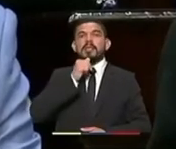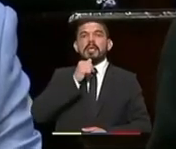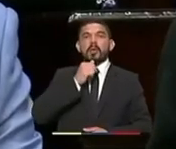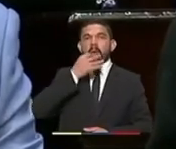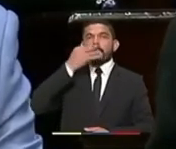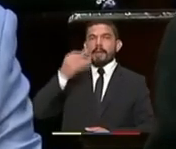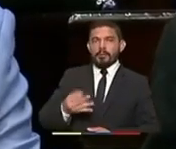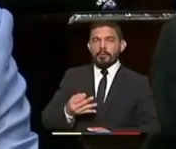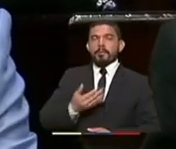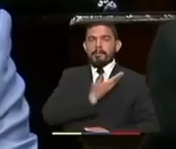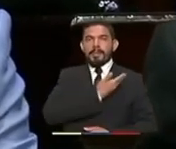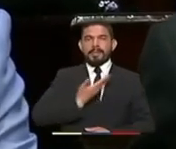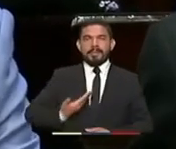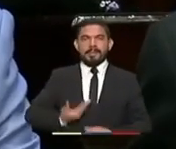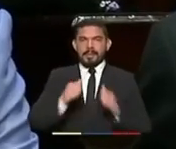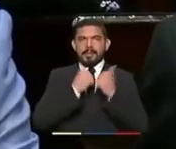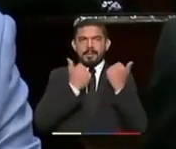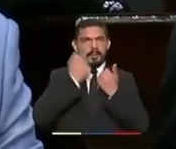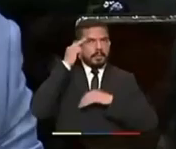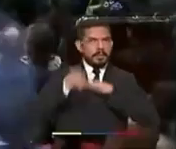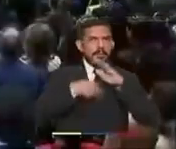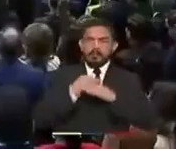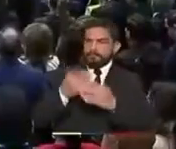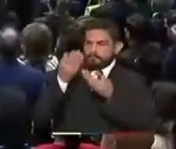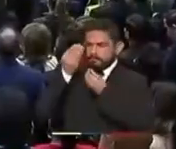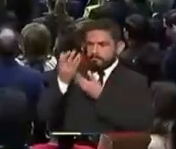Josaya, presidente de la Asamblea Nacional.